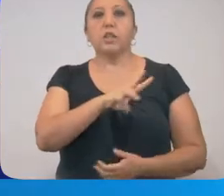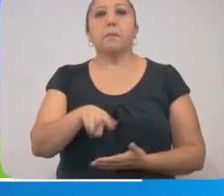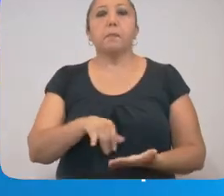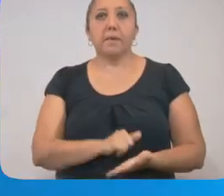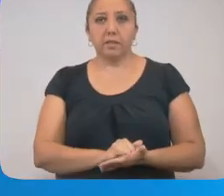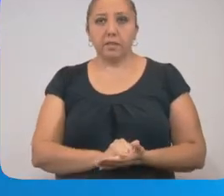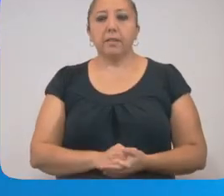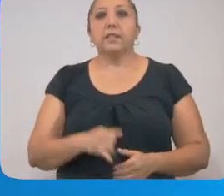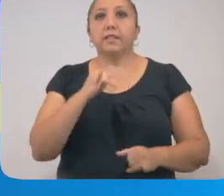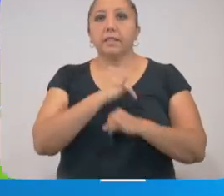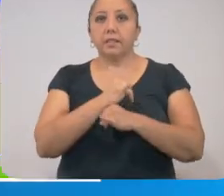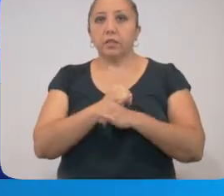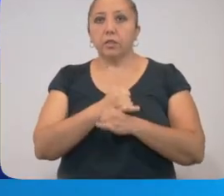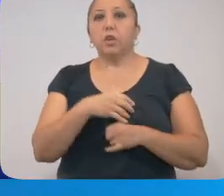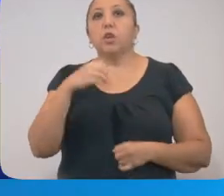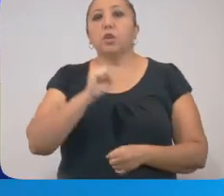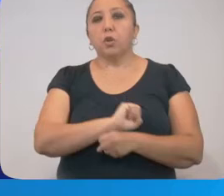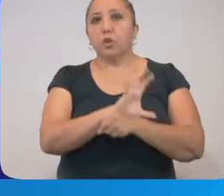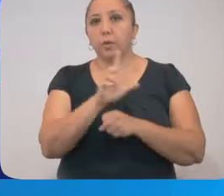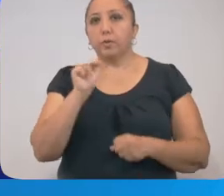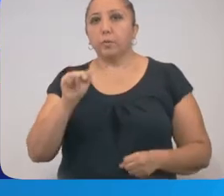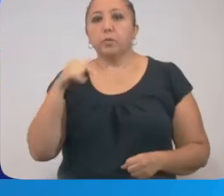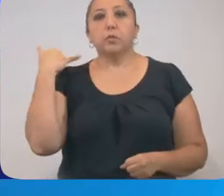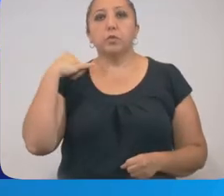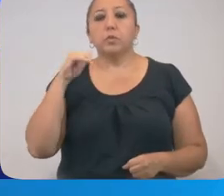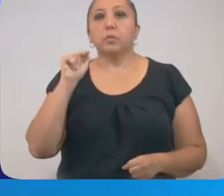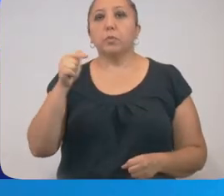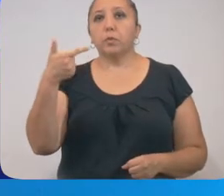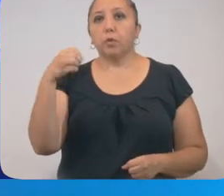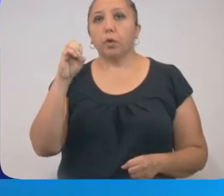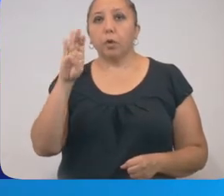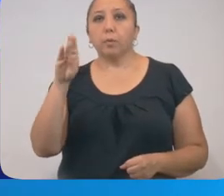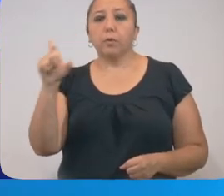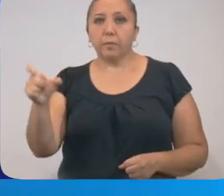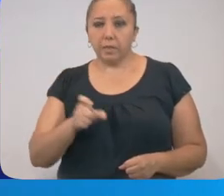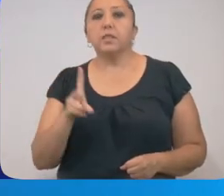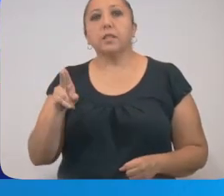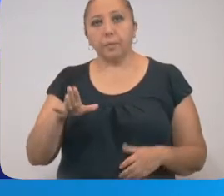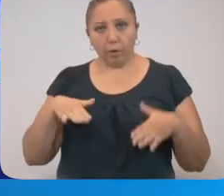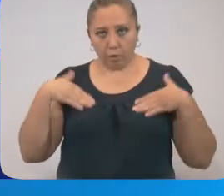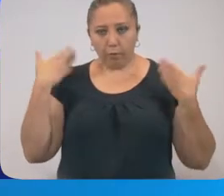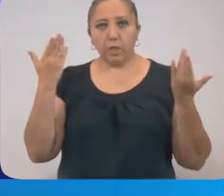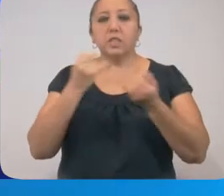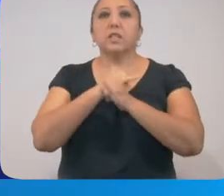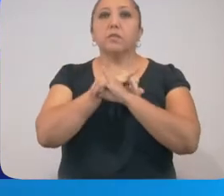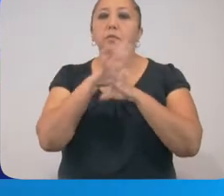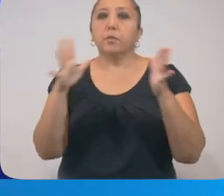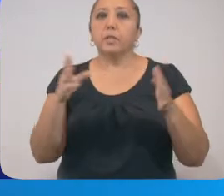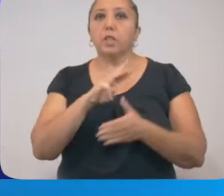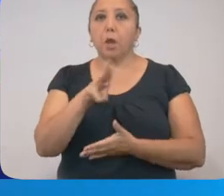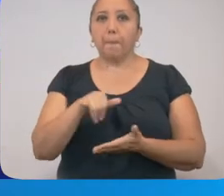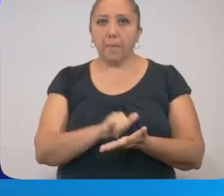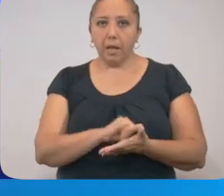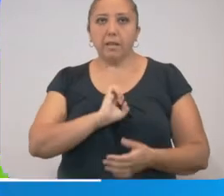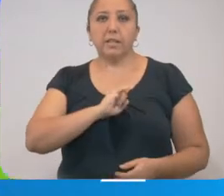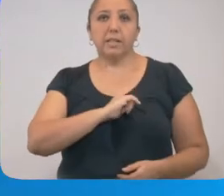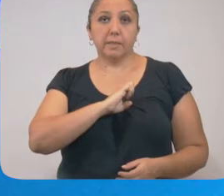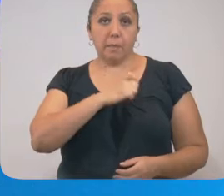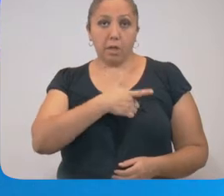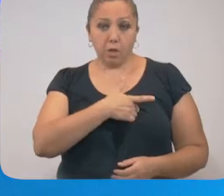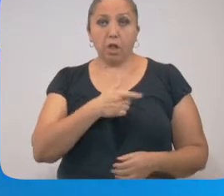maya. La página de internet coronavirus.yucatán.gov.mx también ofrece información en maya y en español.